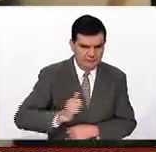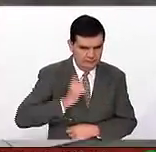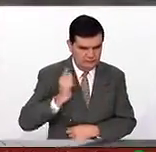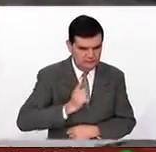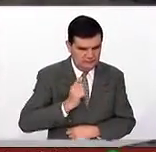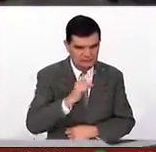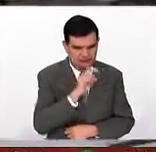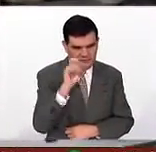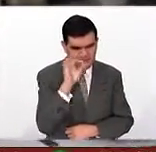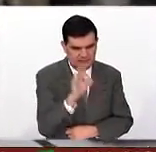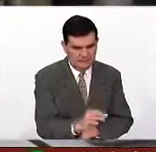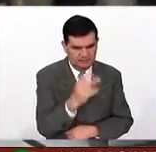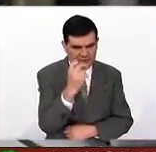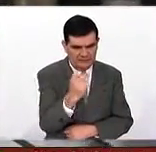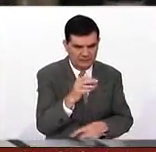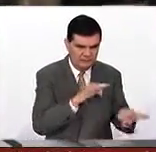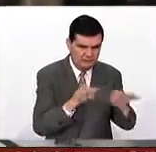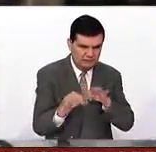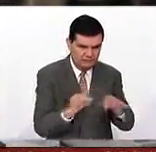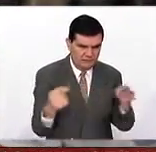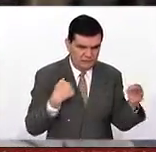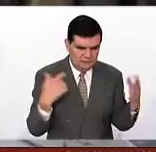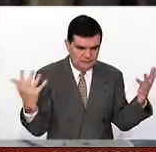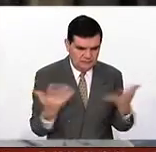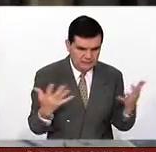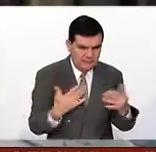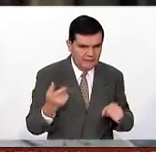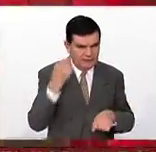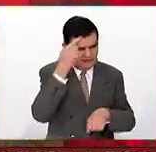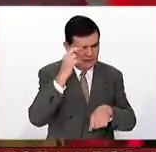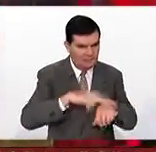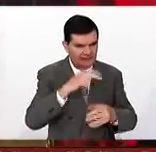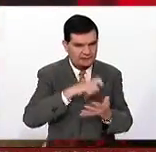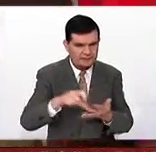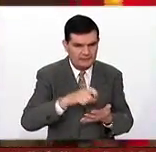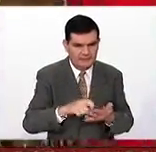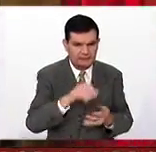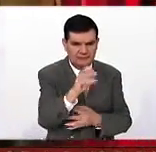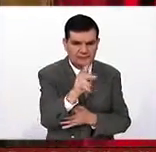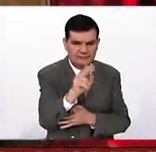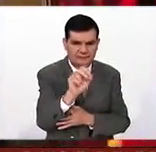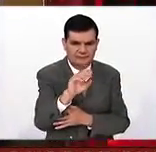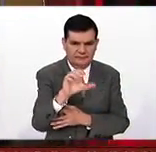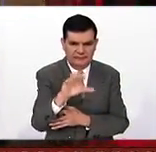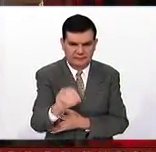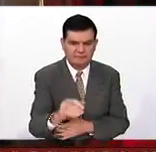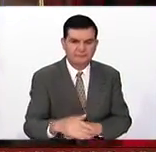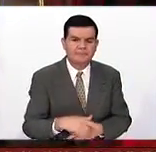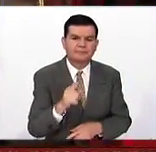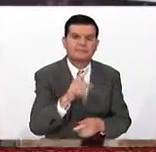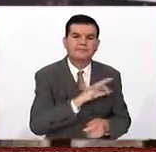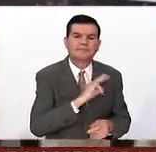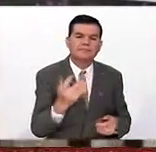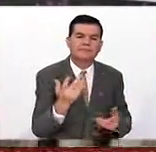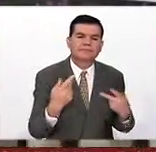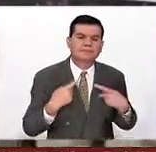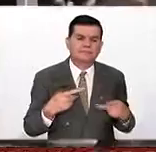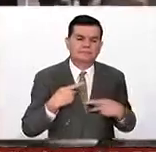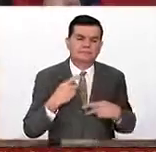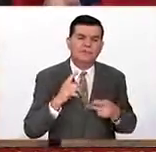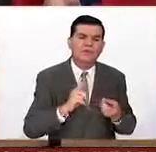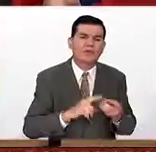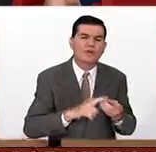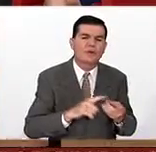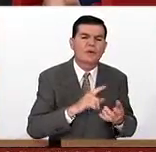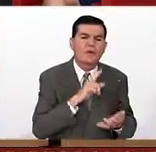y esto es parte del trabajo que realizamos en la dirección de educación para el consumo de profeco donde pueden por ejemplo los consumidores